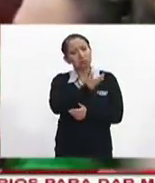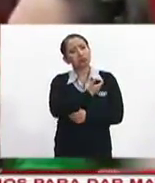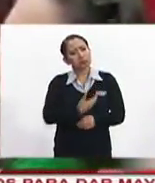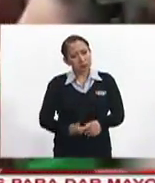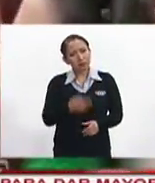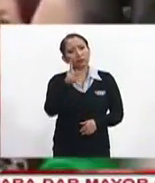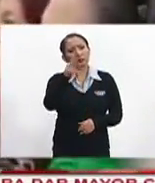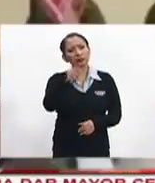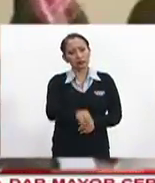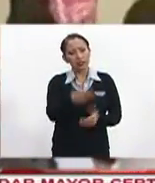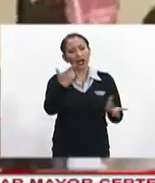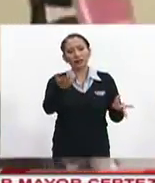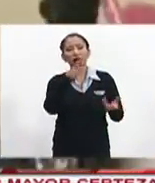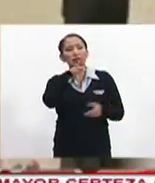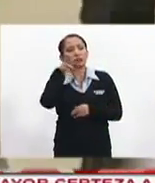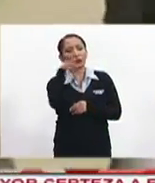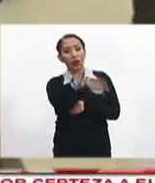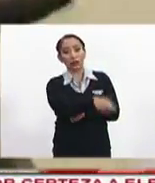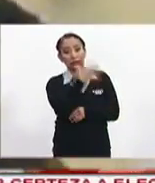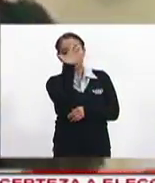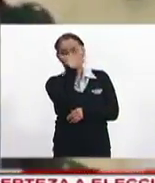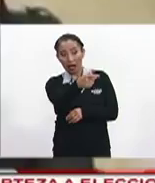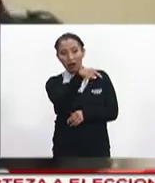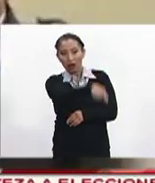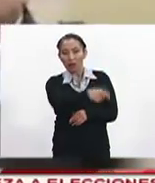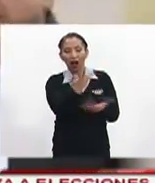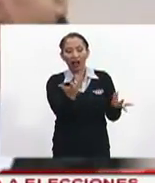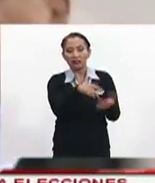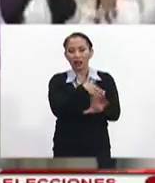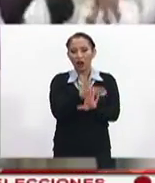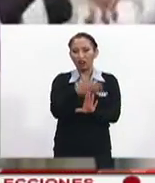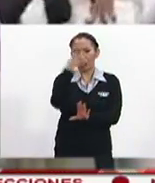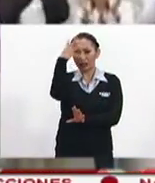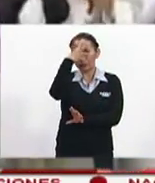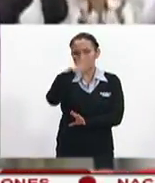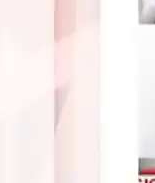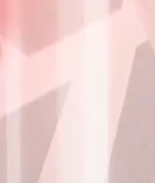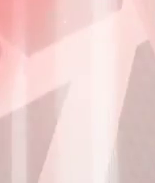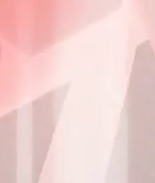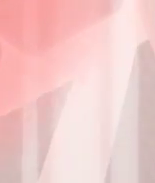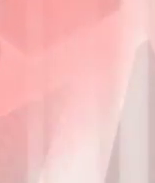presidente Enrique Peña Nieto haya respondido como lo hizo ante las acciones de Donald Trump.